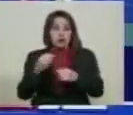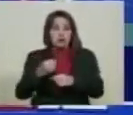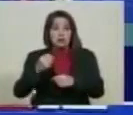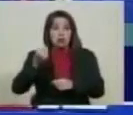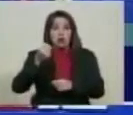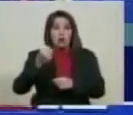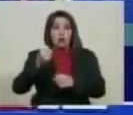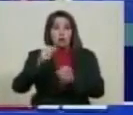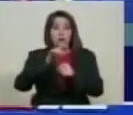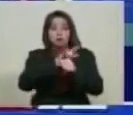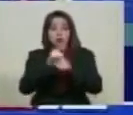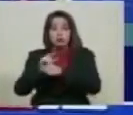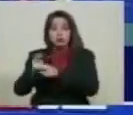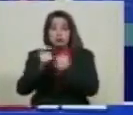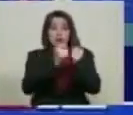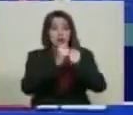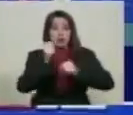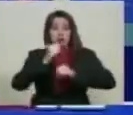atentado.